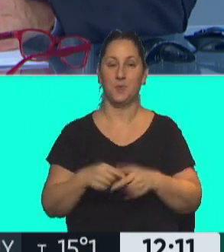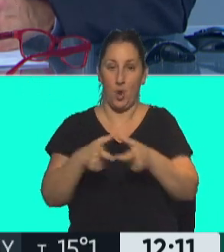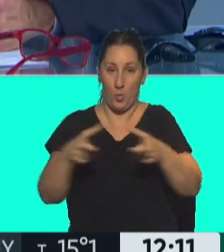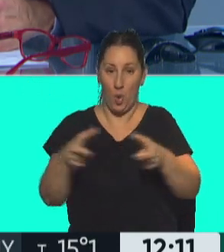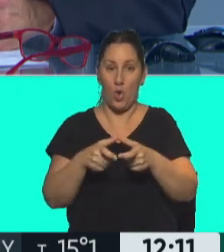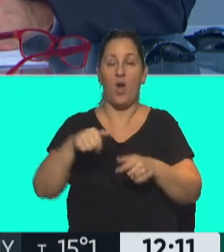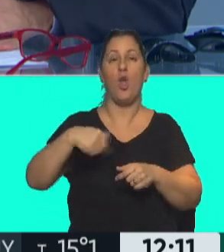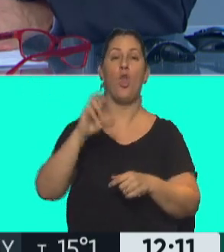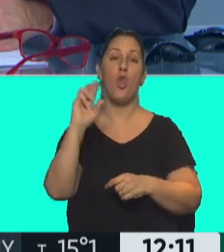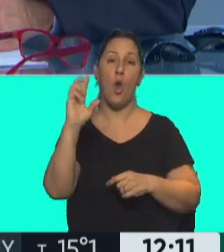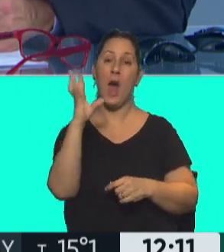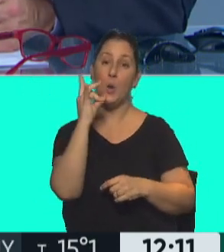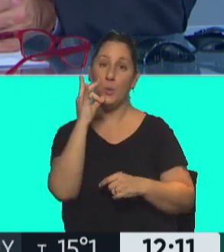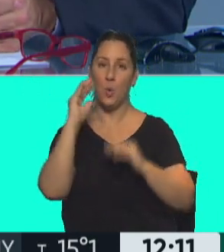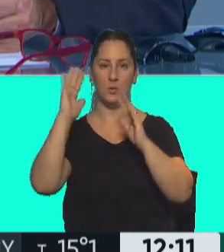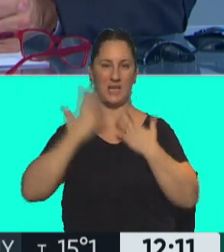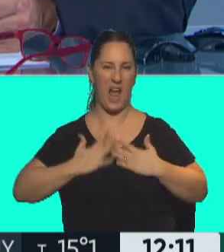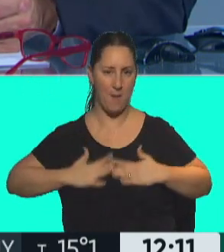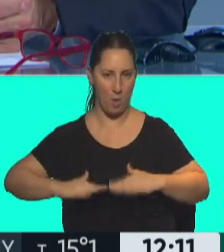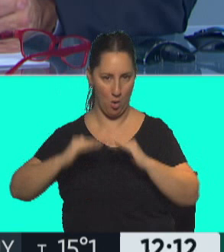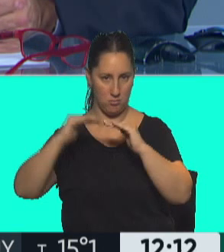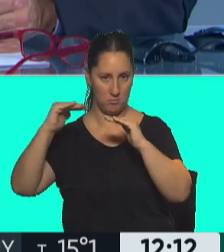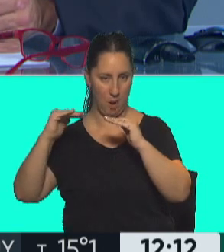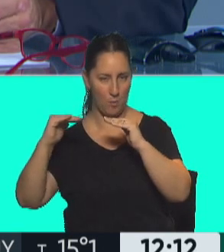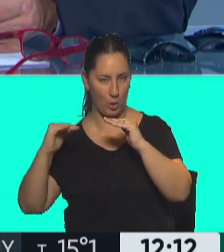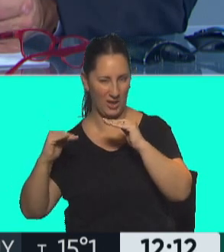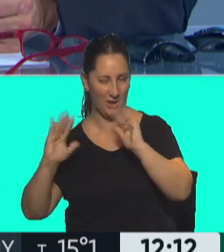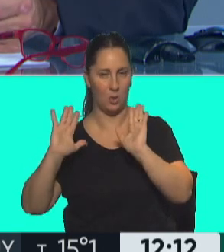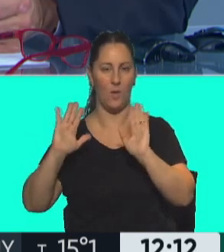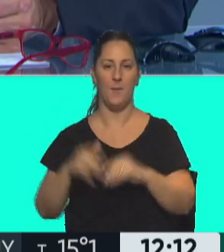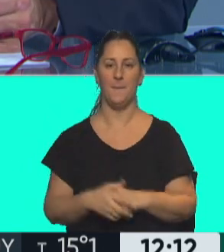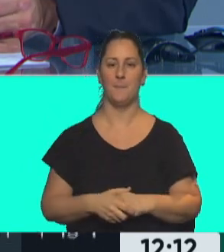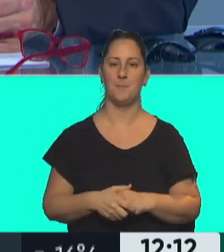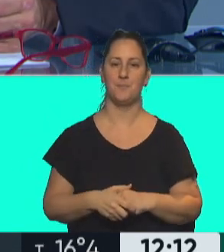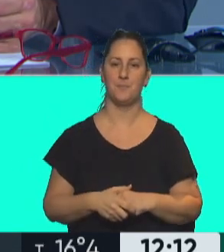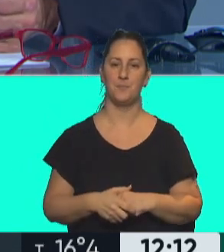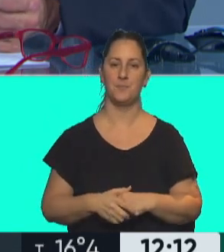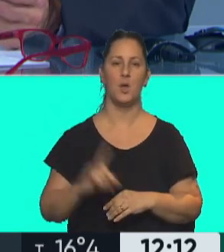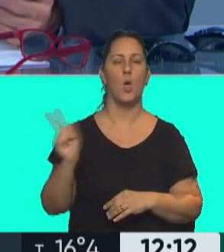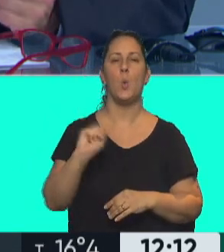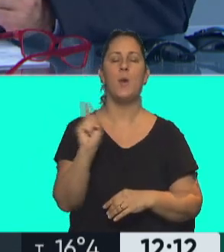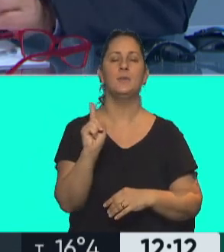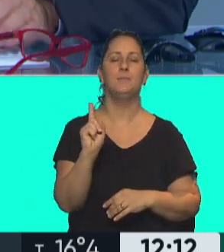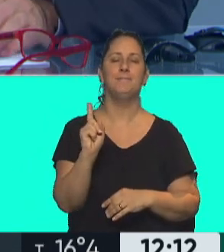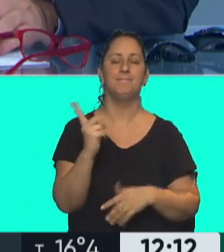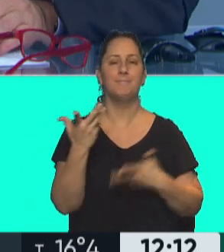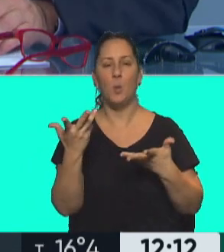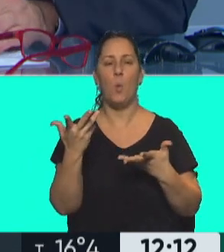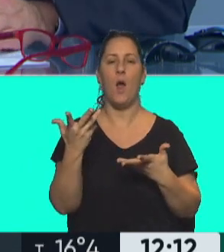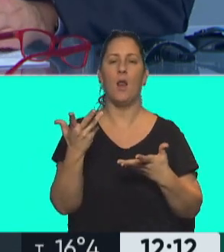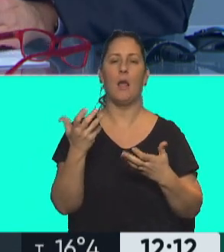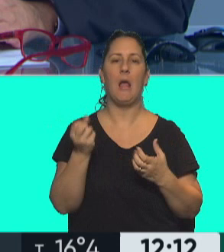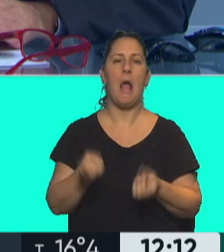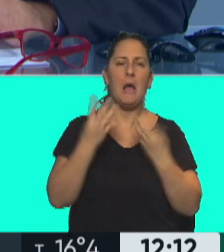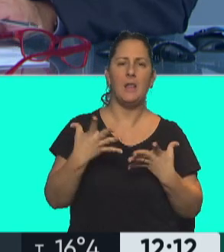Y con el dólar blue un poco más calmado, que bajó algunos pesos. Digamos, no es un termómetro o un